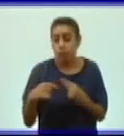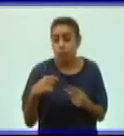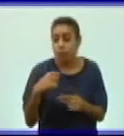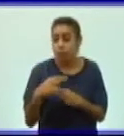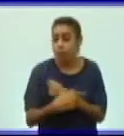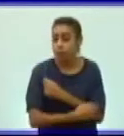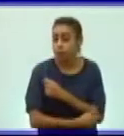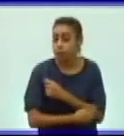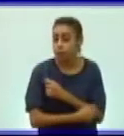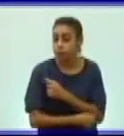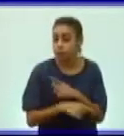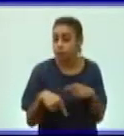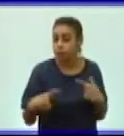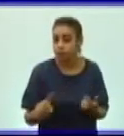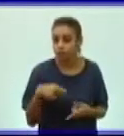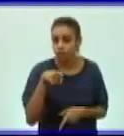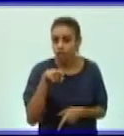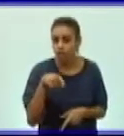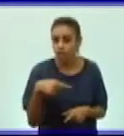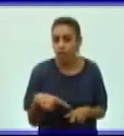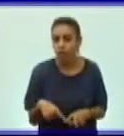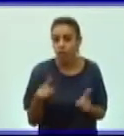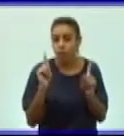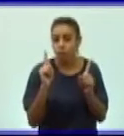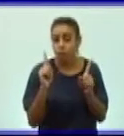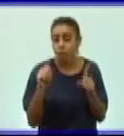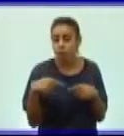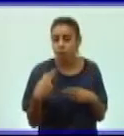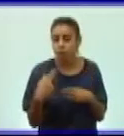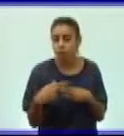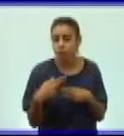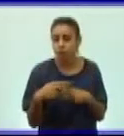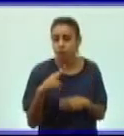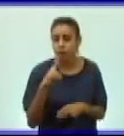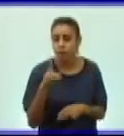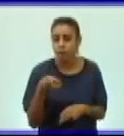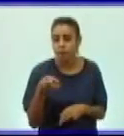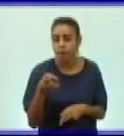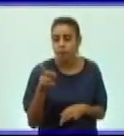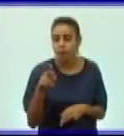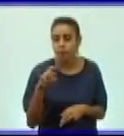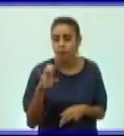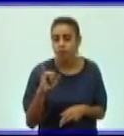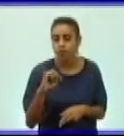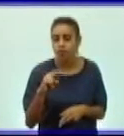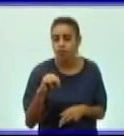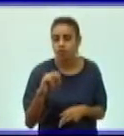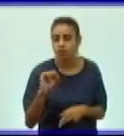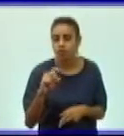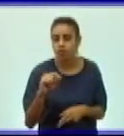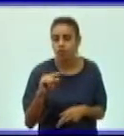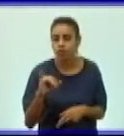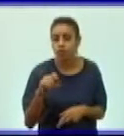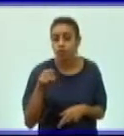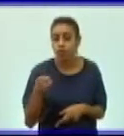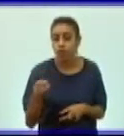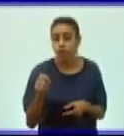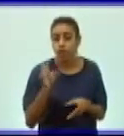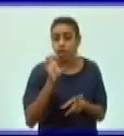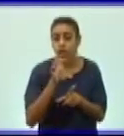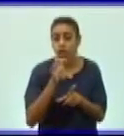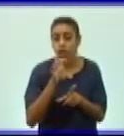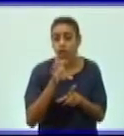Y esta política de las perestroicas, vayan tomando nota, trajo como consecuencia lo que están viendo en pantalla. Dice que se comenzó a criticar todo